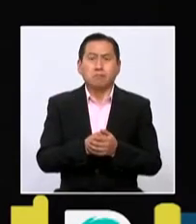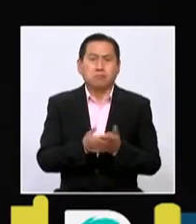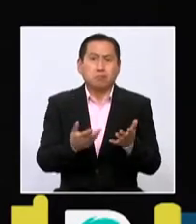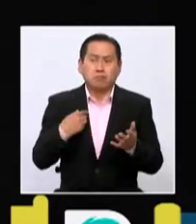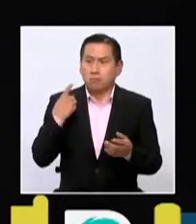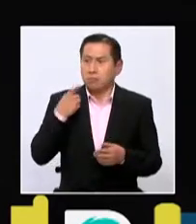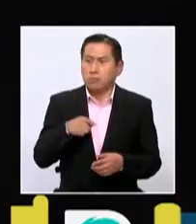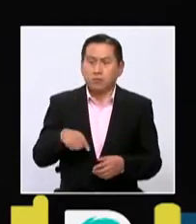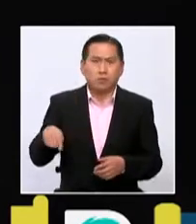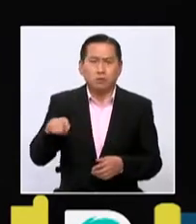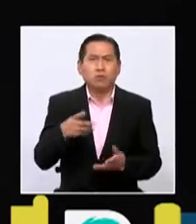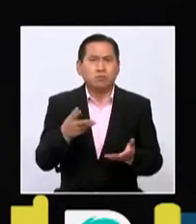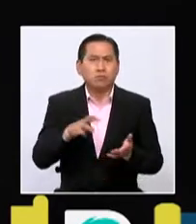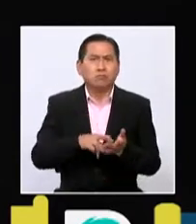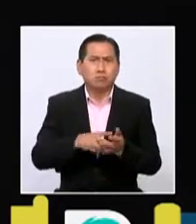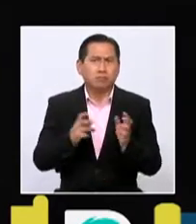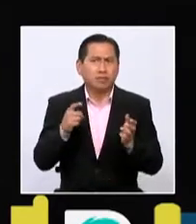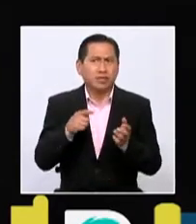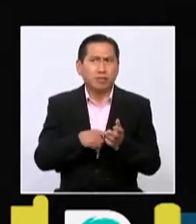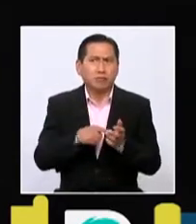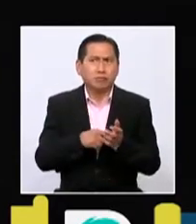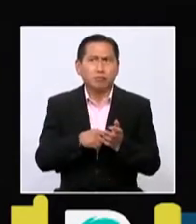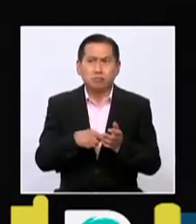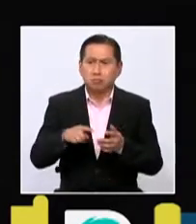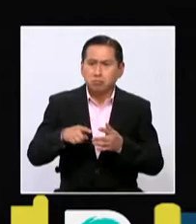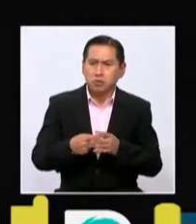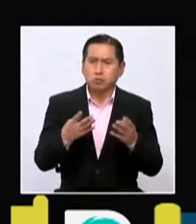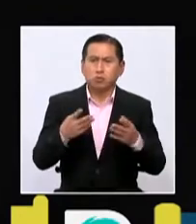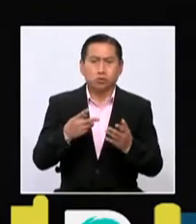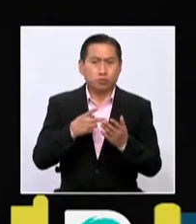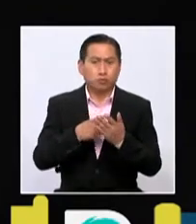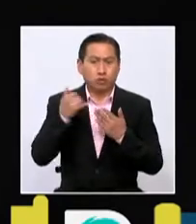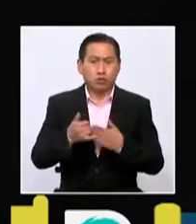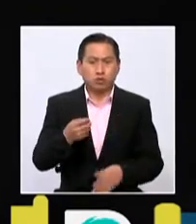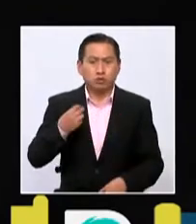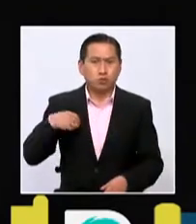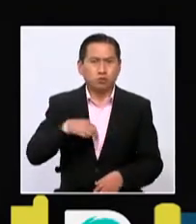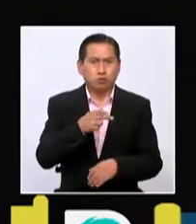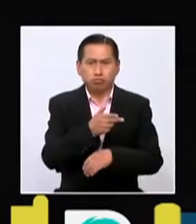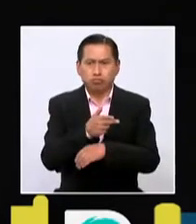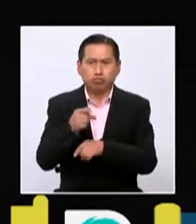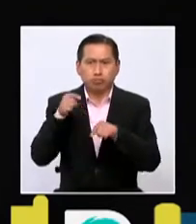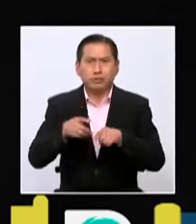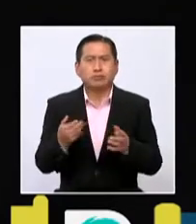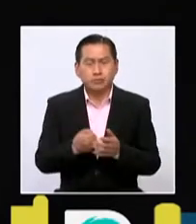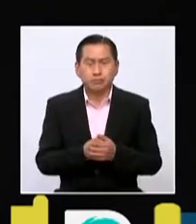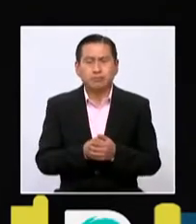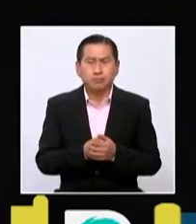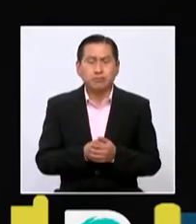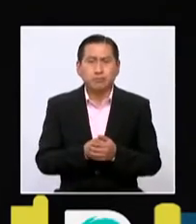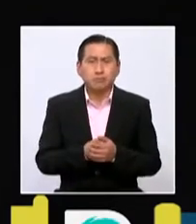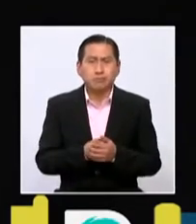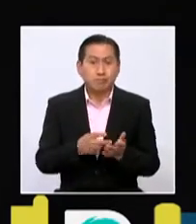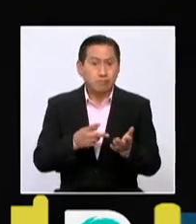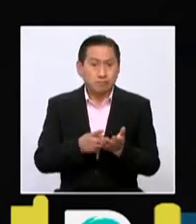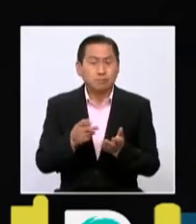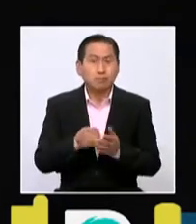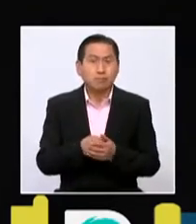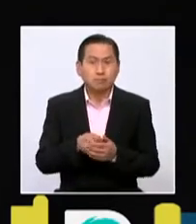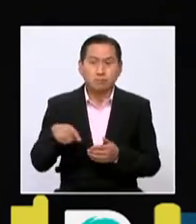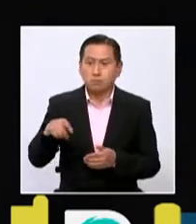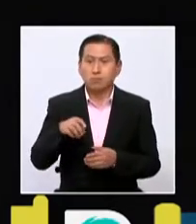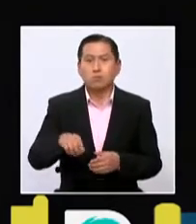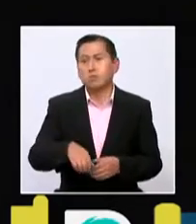Creo que sí, creo que respecto, este es el comienzo de muchos proyectos por parte de nuestro estudio. Y sin duda van a ser